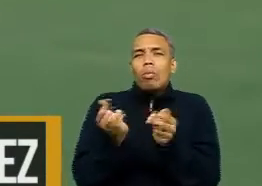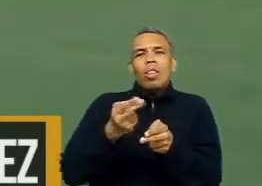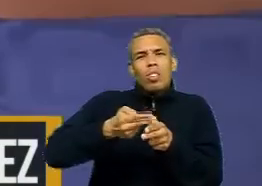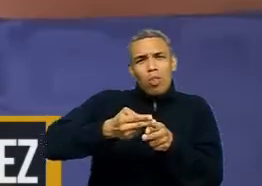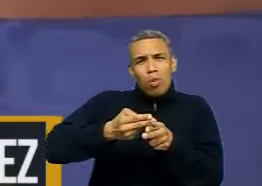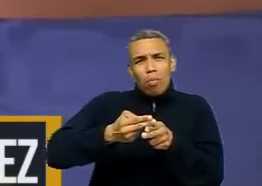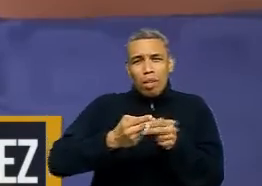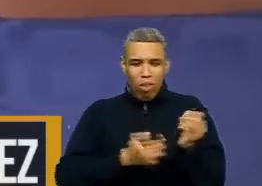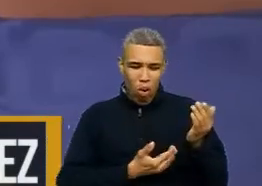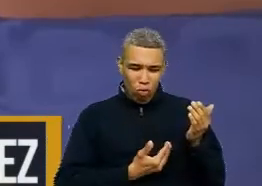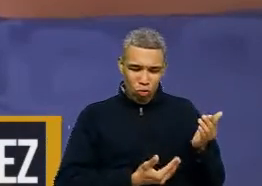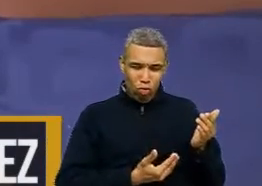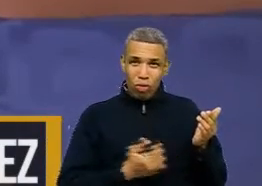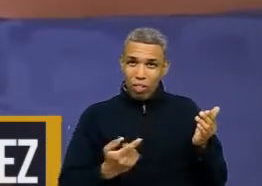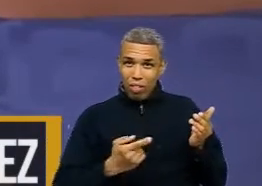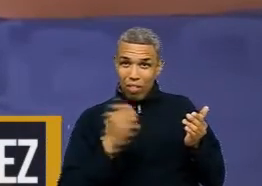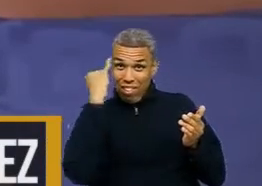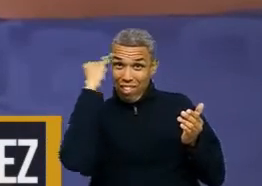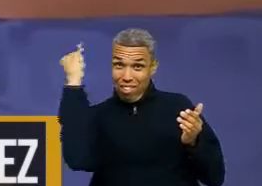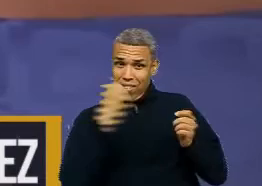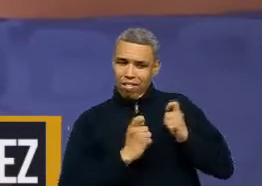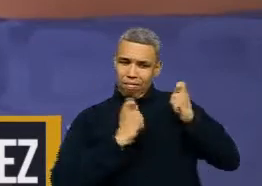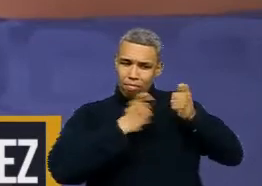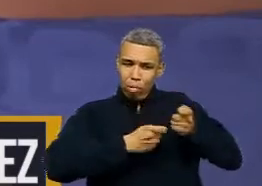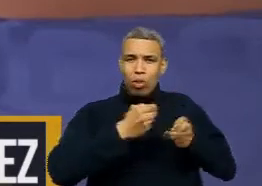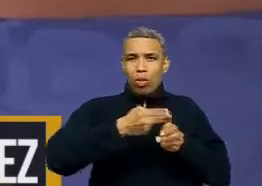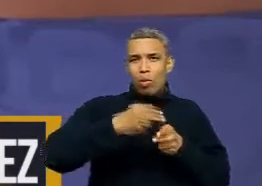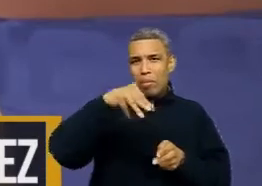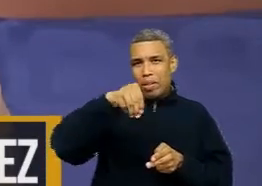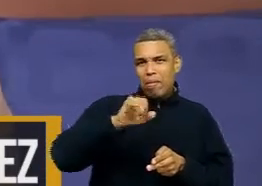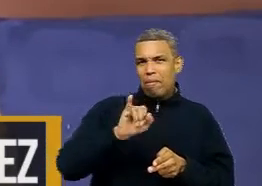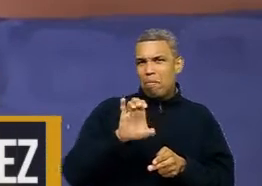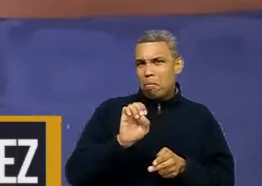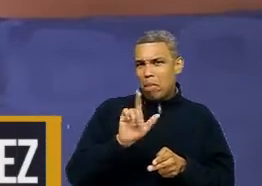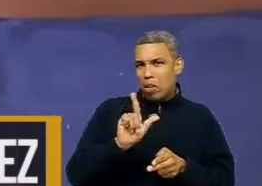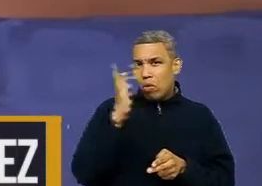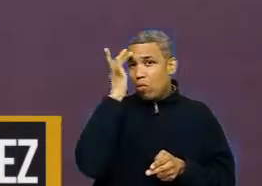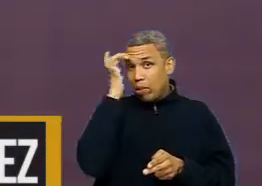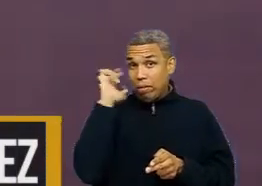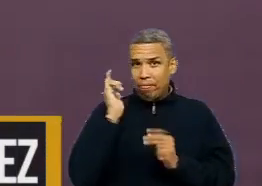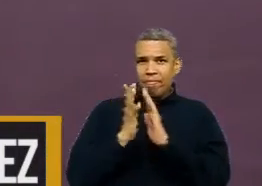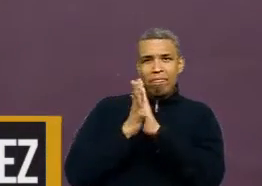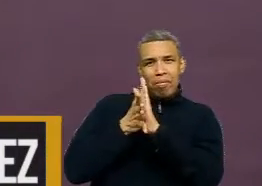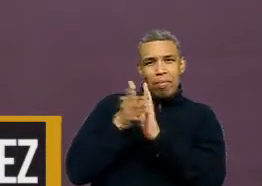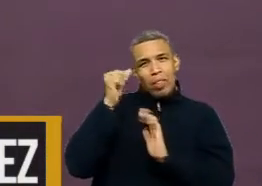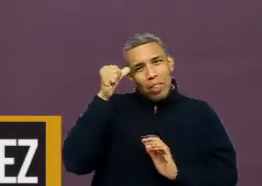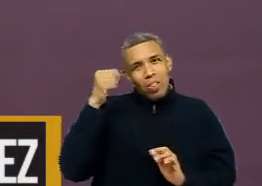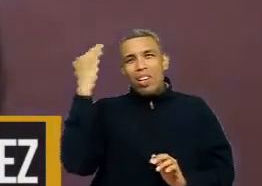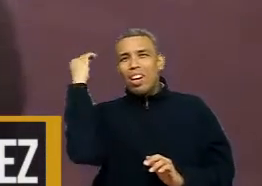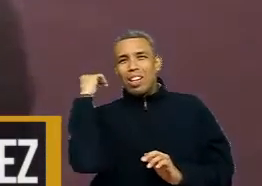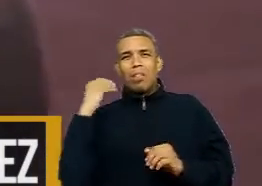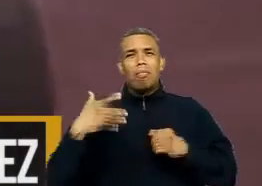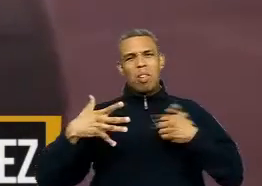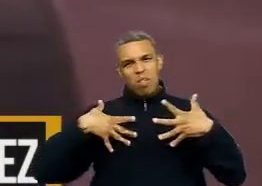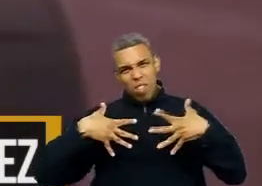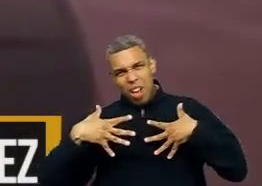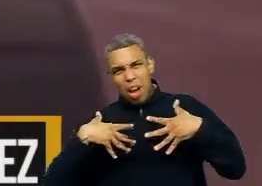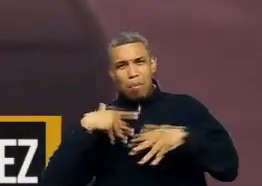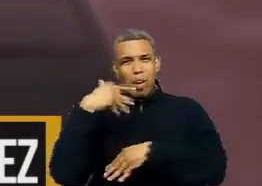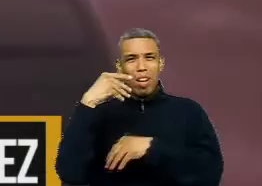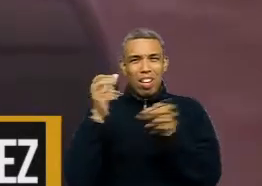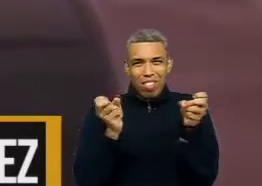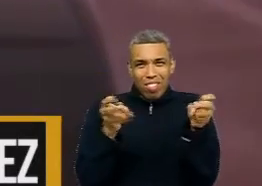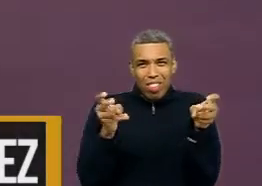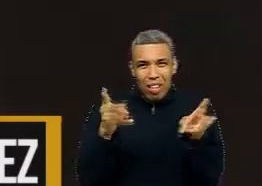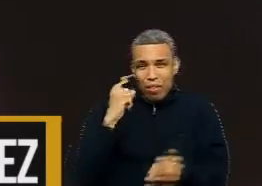Cuando comenzó, digamos, la serie, ahí me gustaba, digamos, la serie de Michael Knight, sí, del auto fantástico. En todo